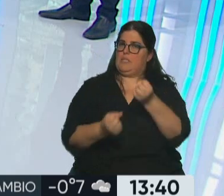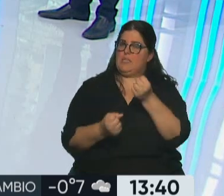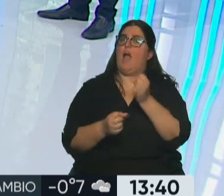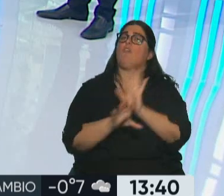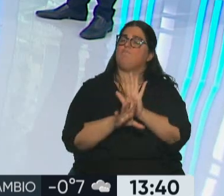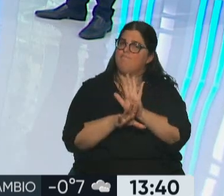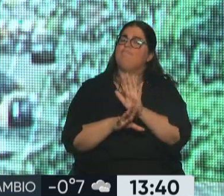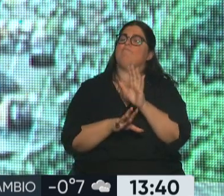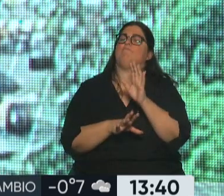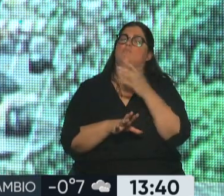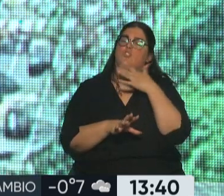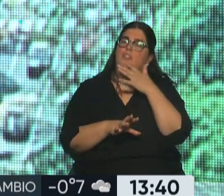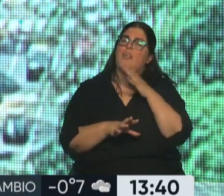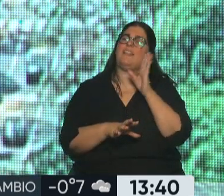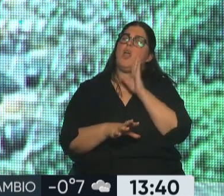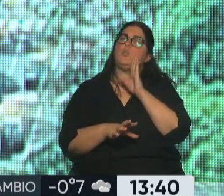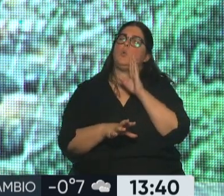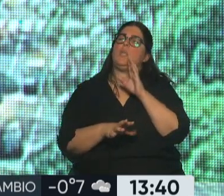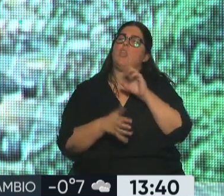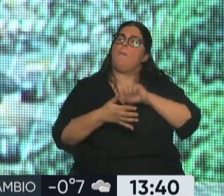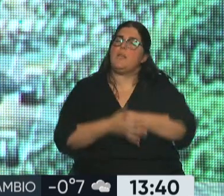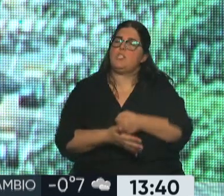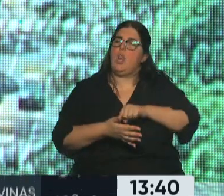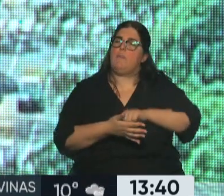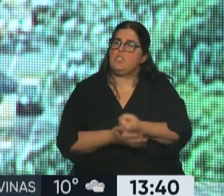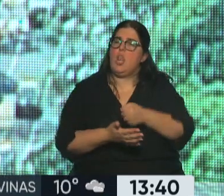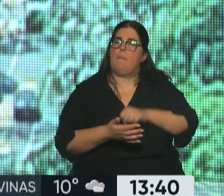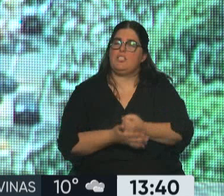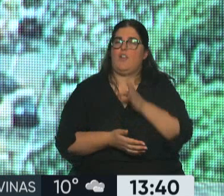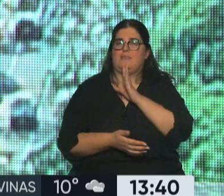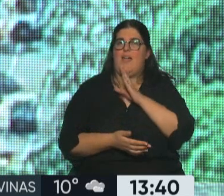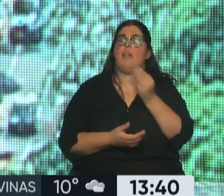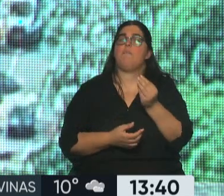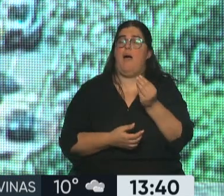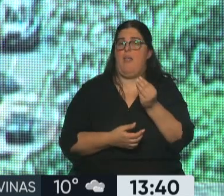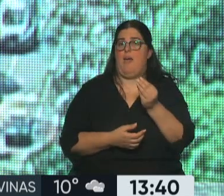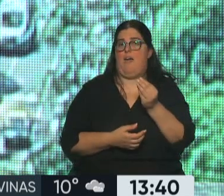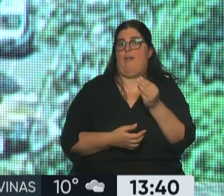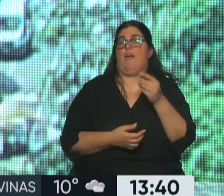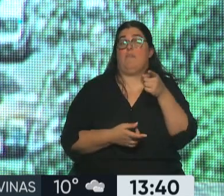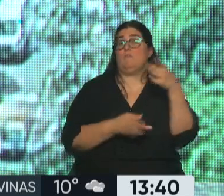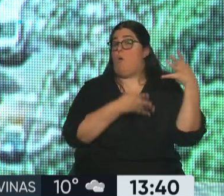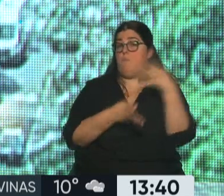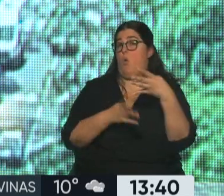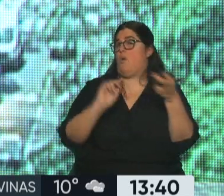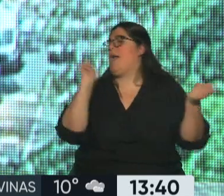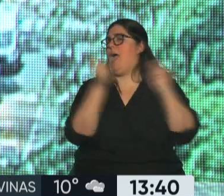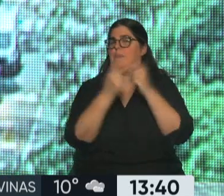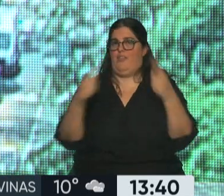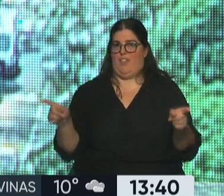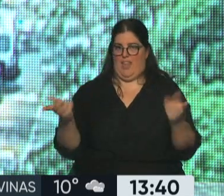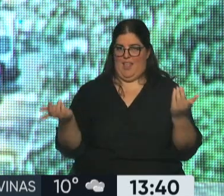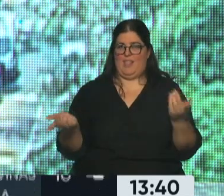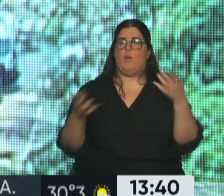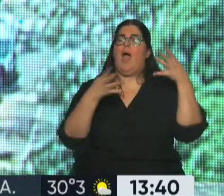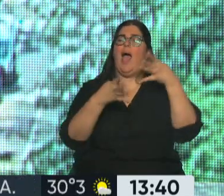un poco que Israel Perdón que Estados Unidos esté presionando cada vez más a Israel para que eh transforme su ofensiva en otra cosa en una